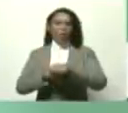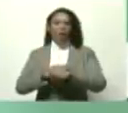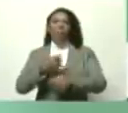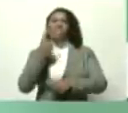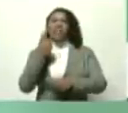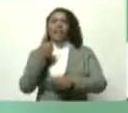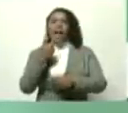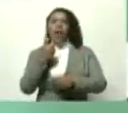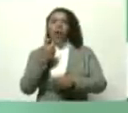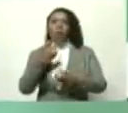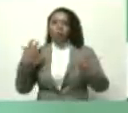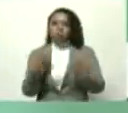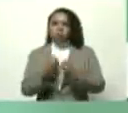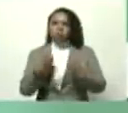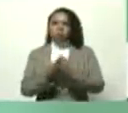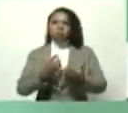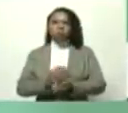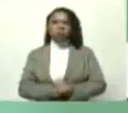cojones.